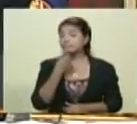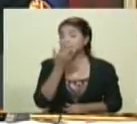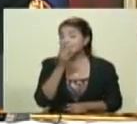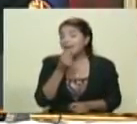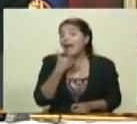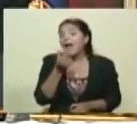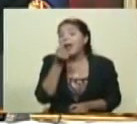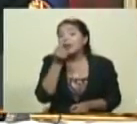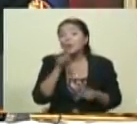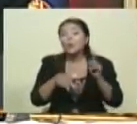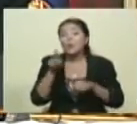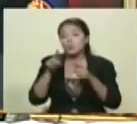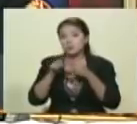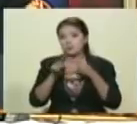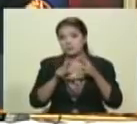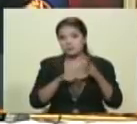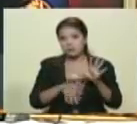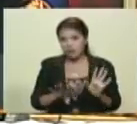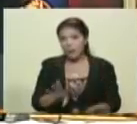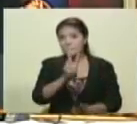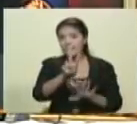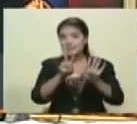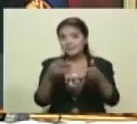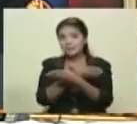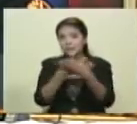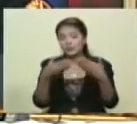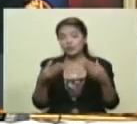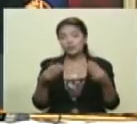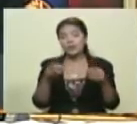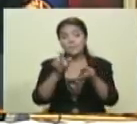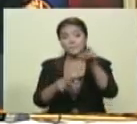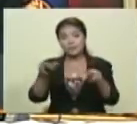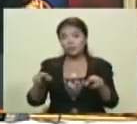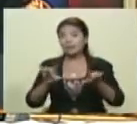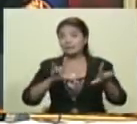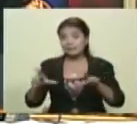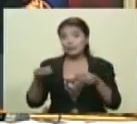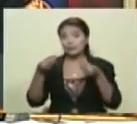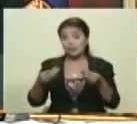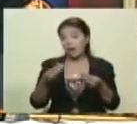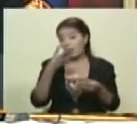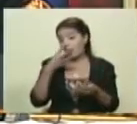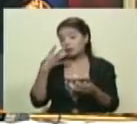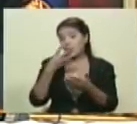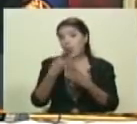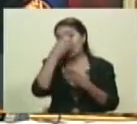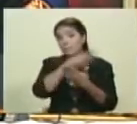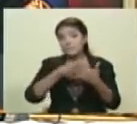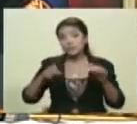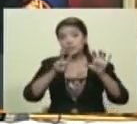elementos apenas. Si 27 millones de habitantes hemos entregado en 4 años